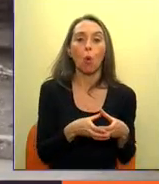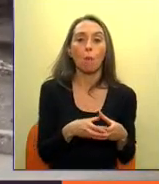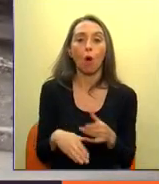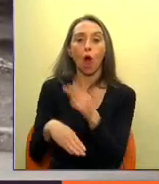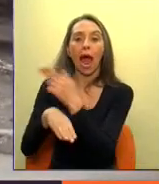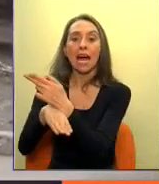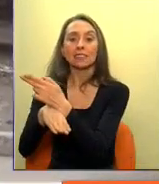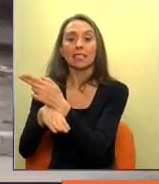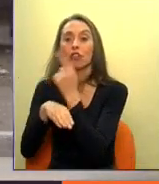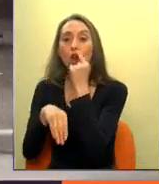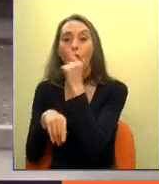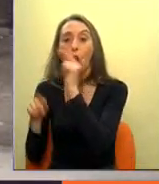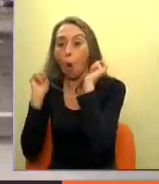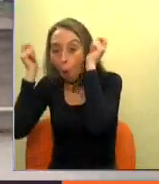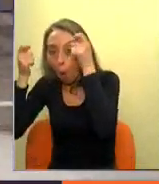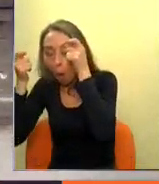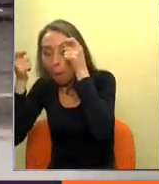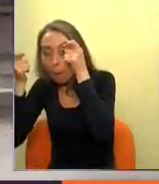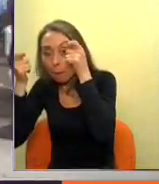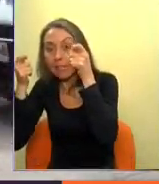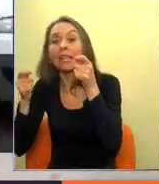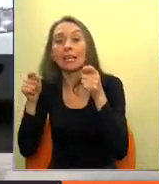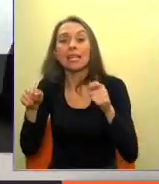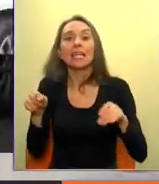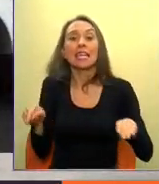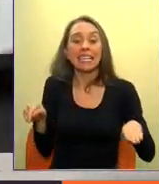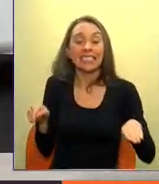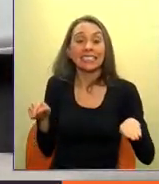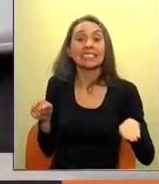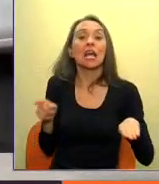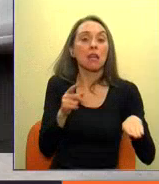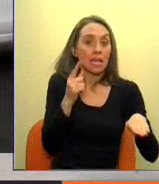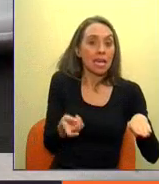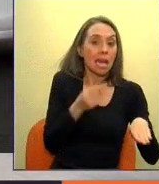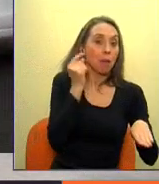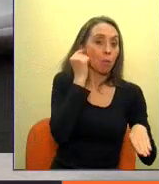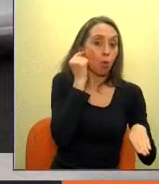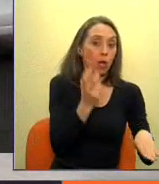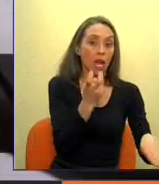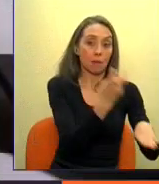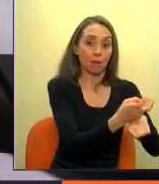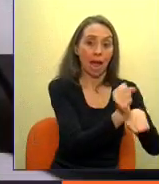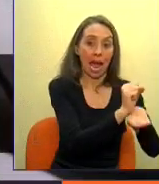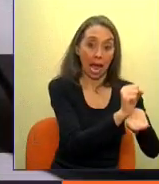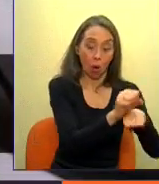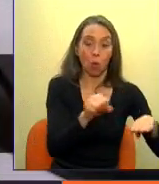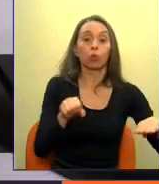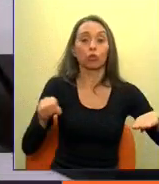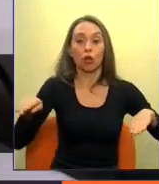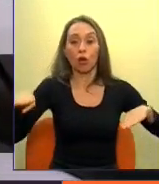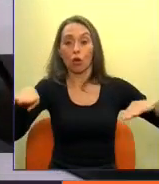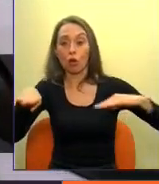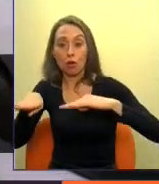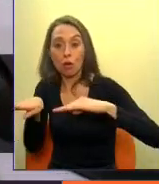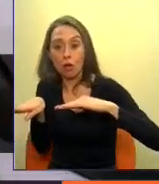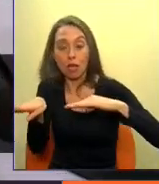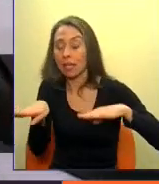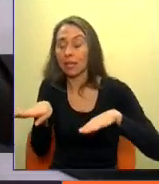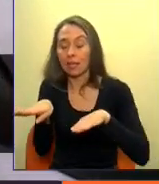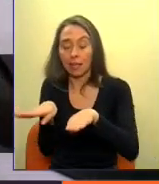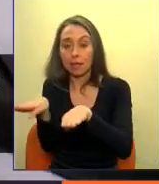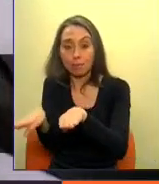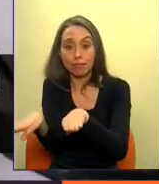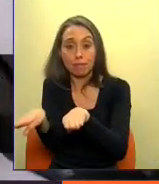familia de carlos le ocuparon para robar esa casa psicológicamente no nos dormimos soy